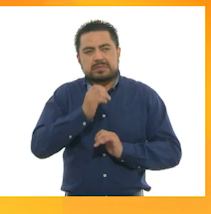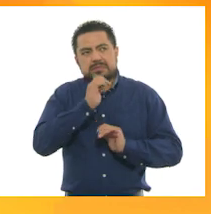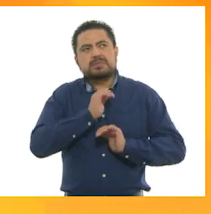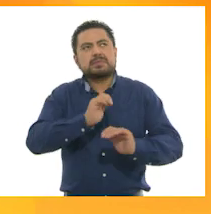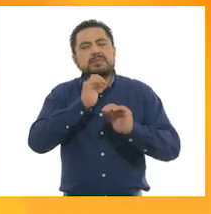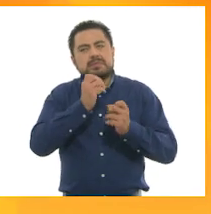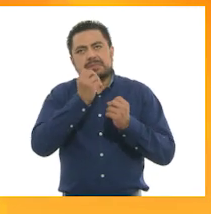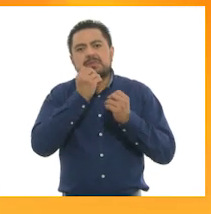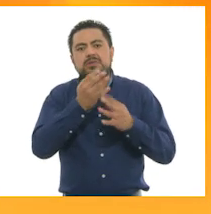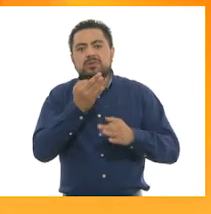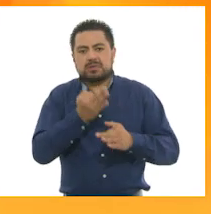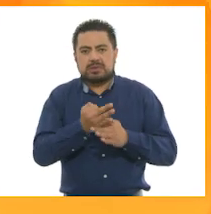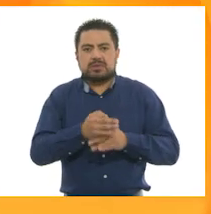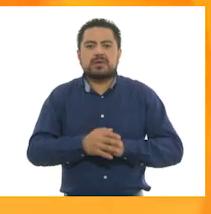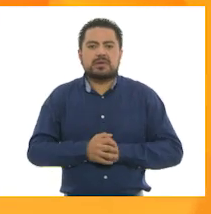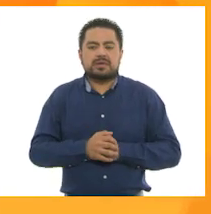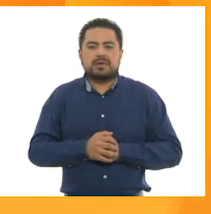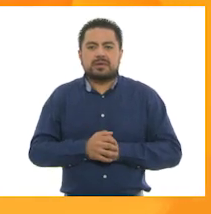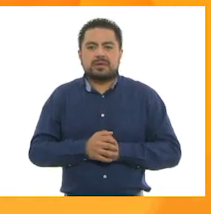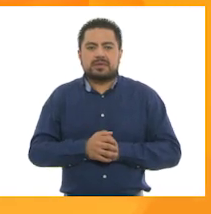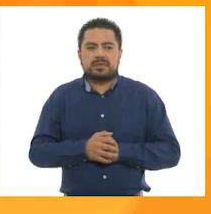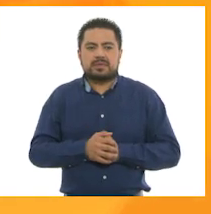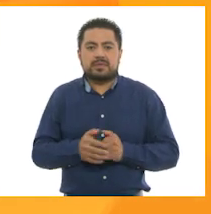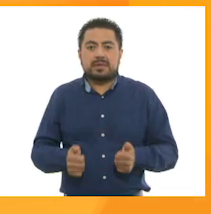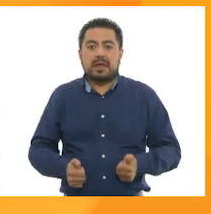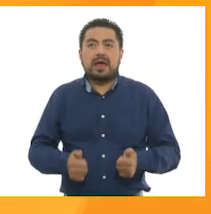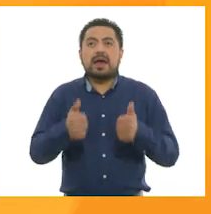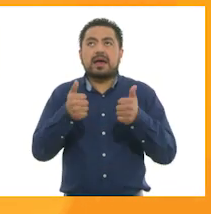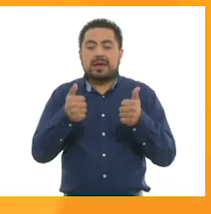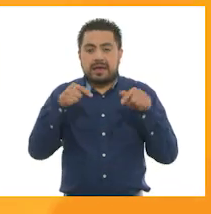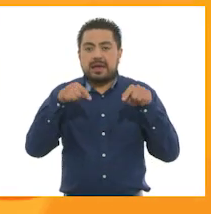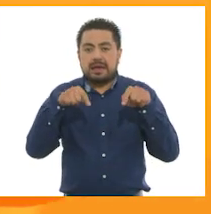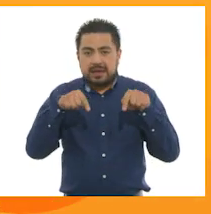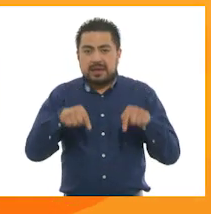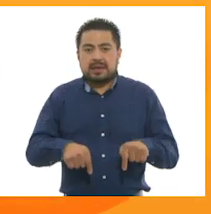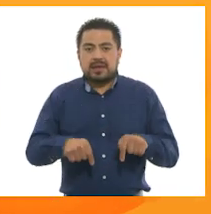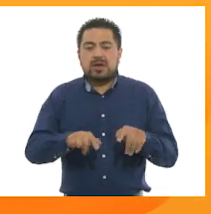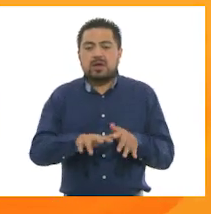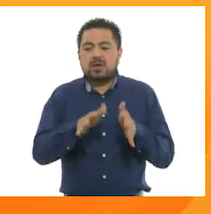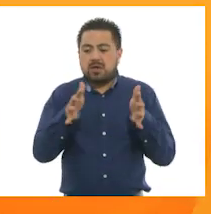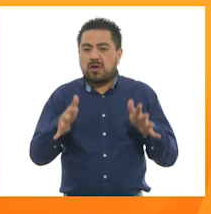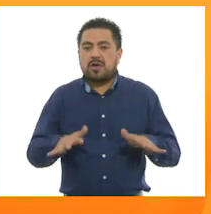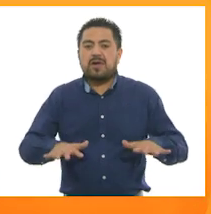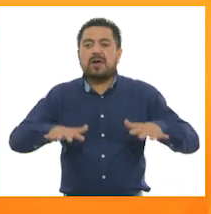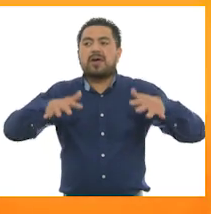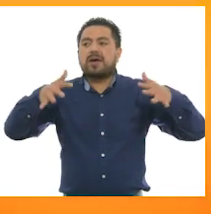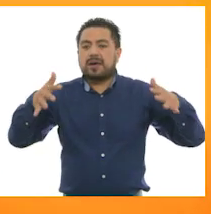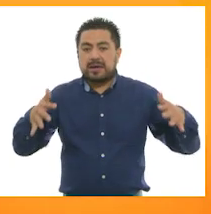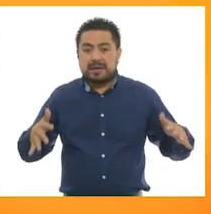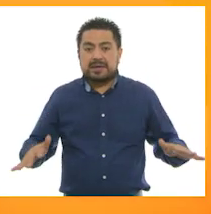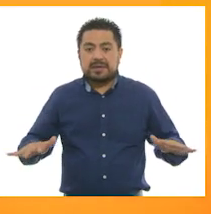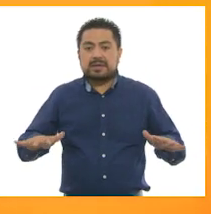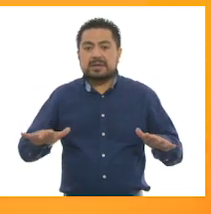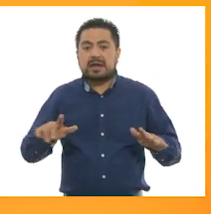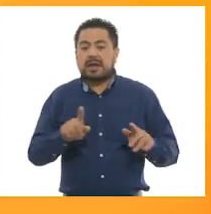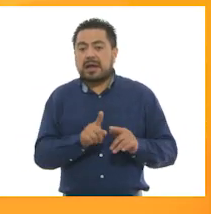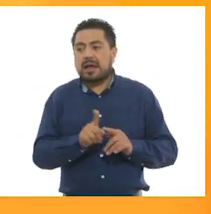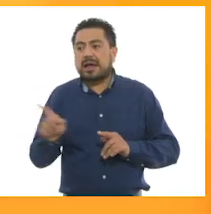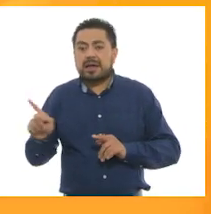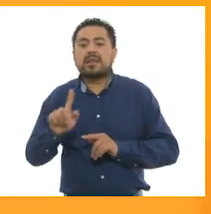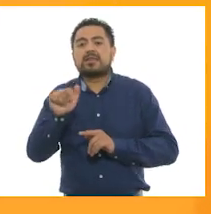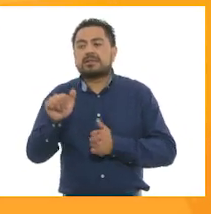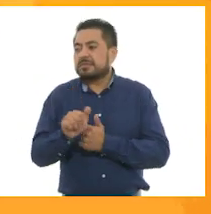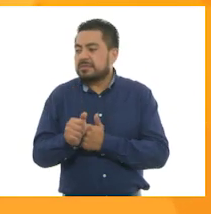canción. Arriba y abajo las olas del mar, a un lado y al